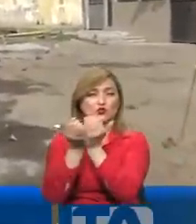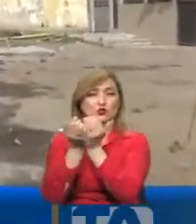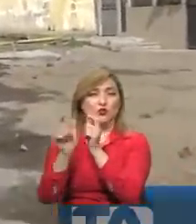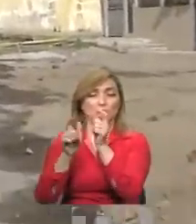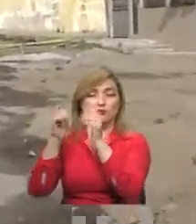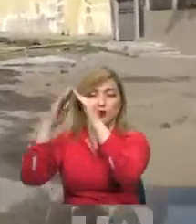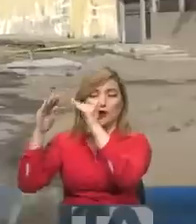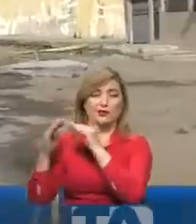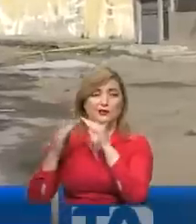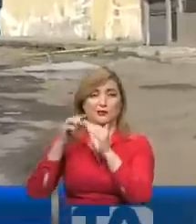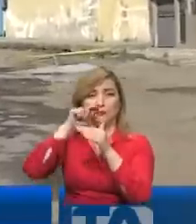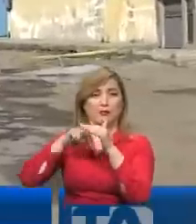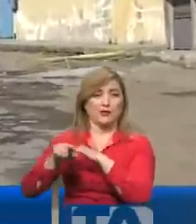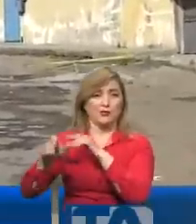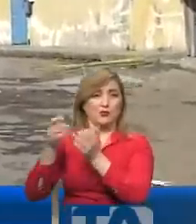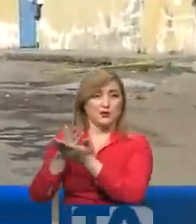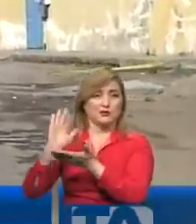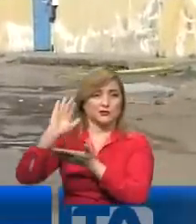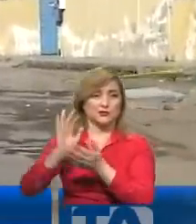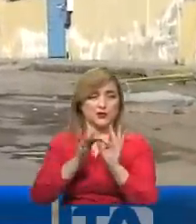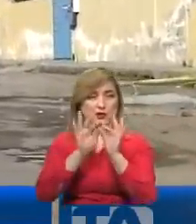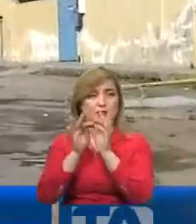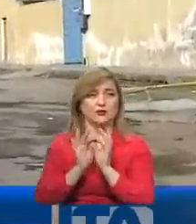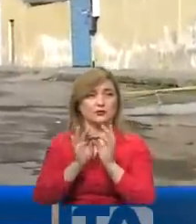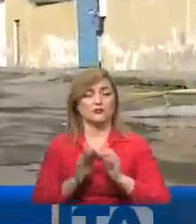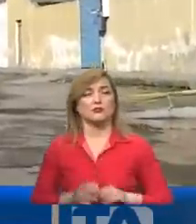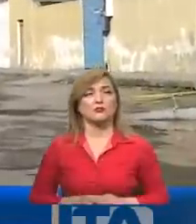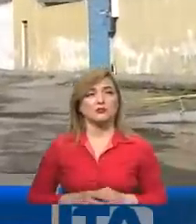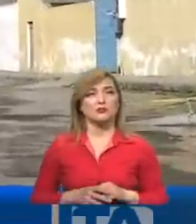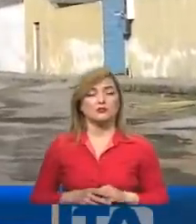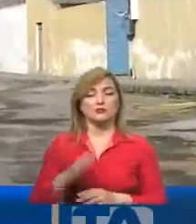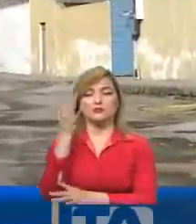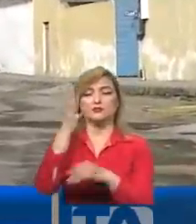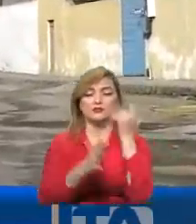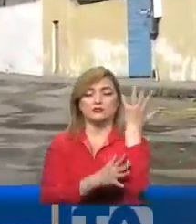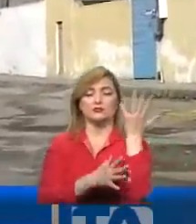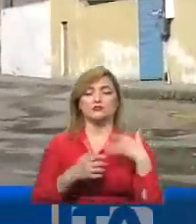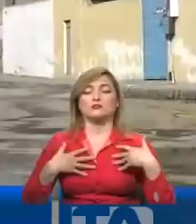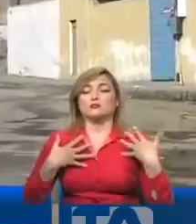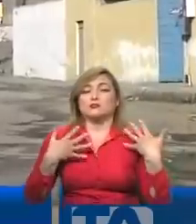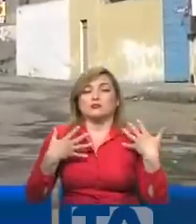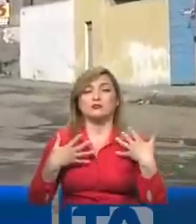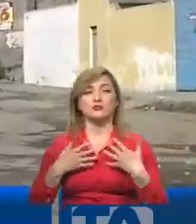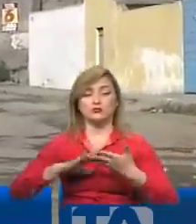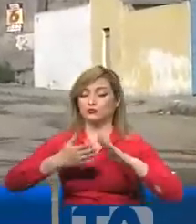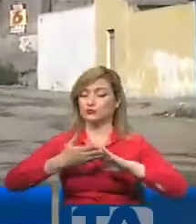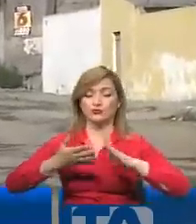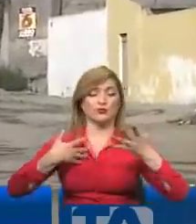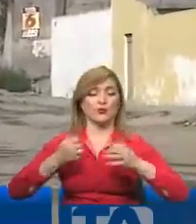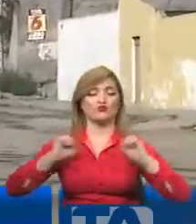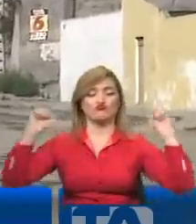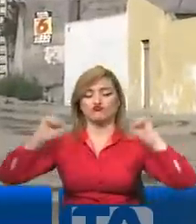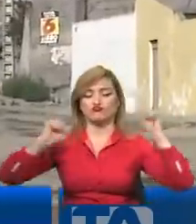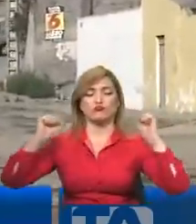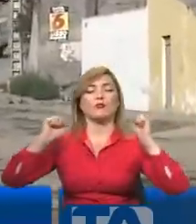y arreglar todo este sector para adecuar y respire aire puro y haga ejercicio físico la comunidad de todo la